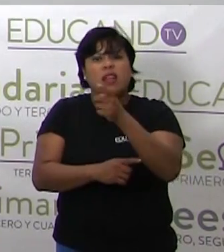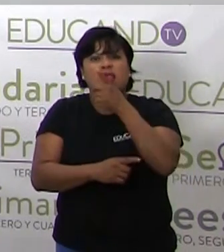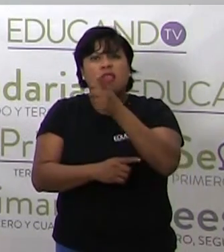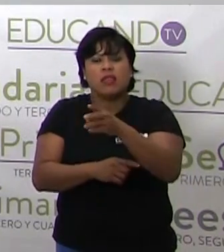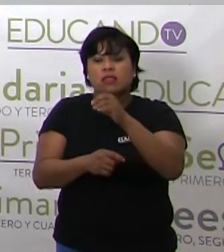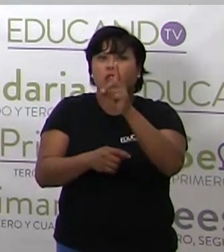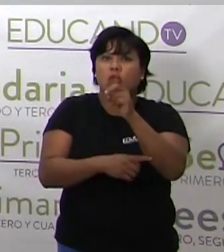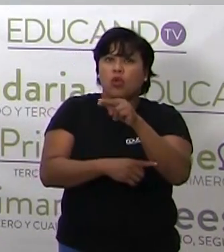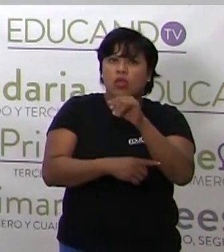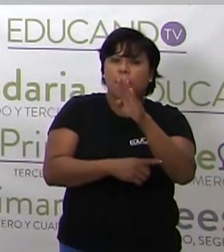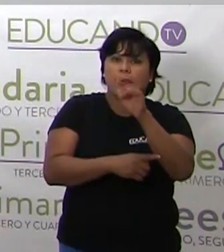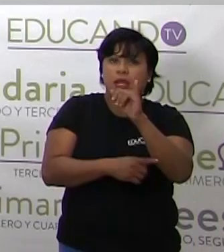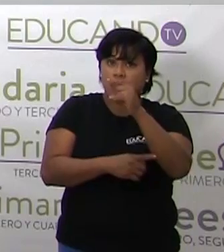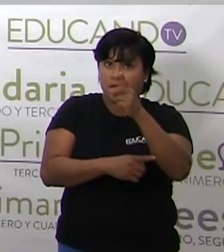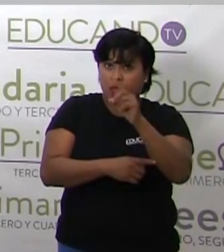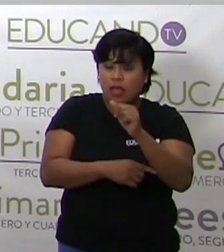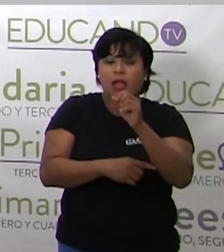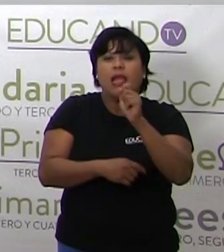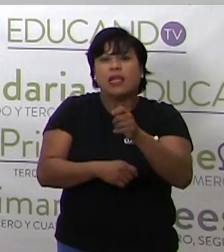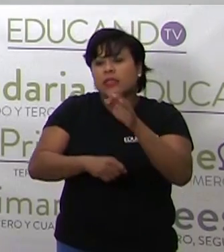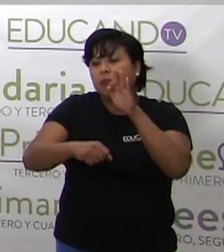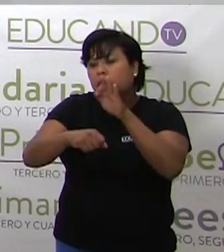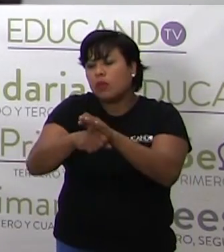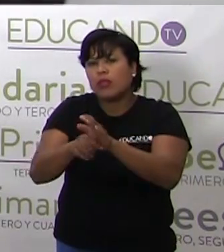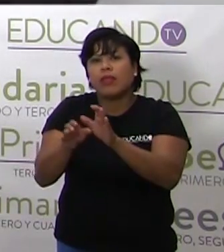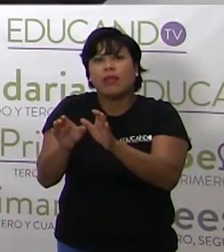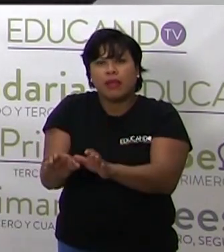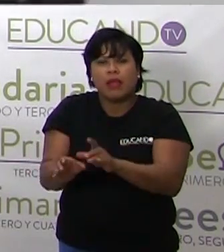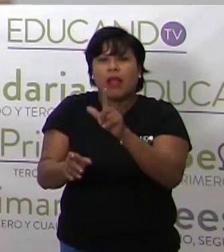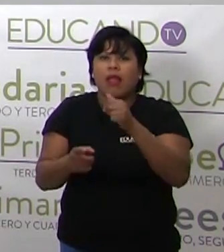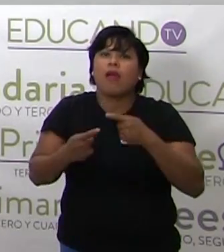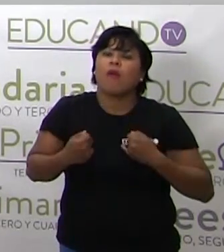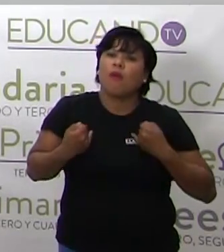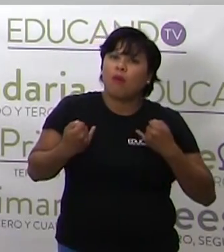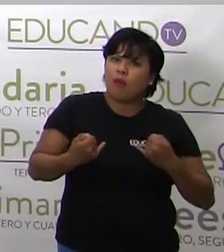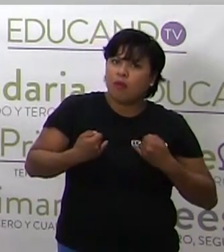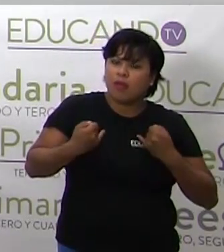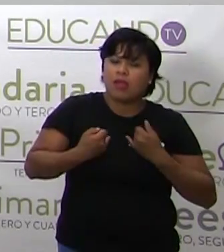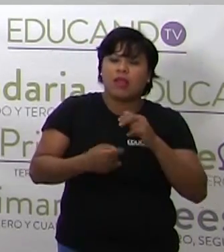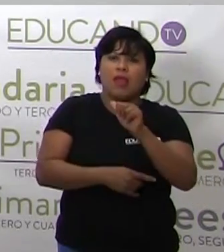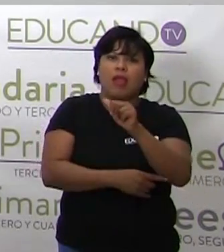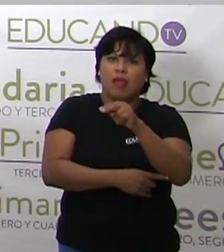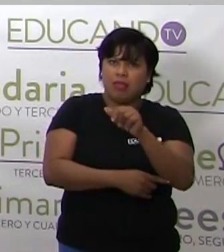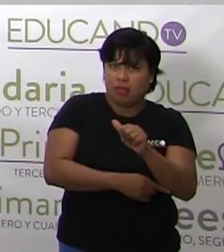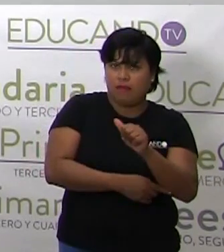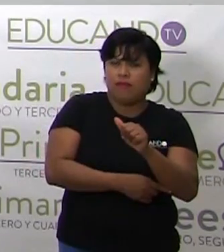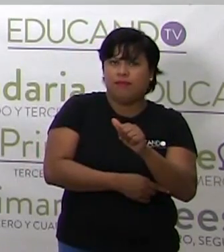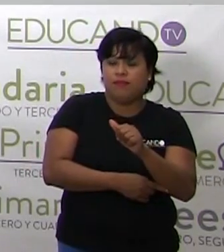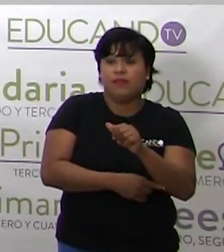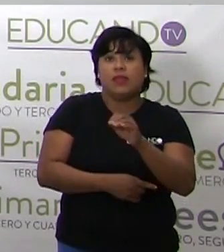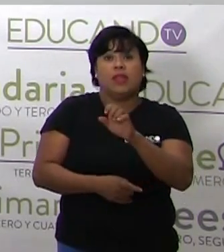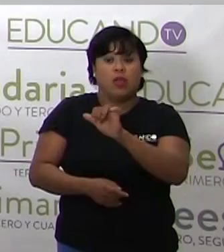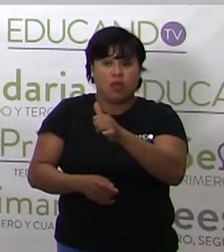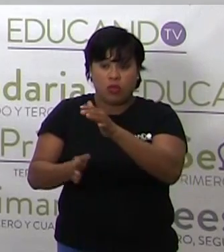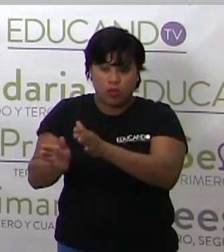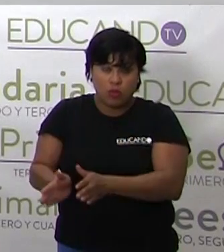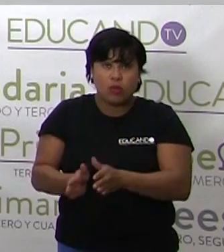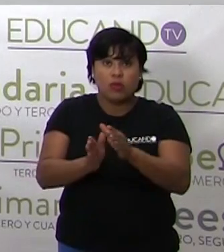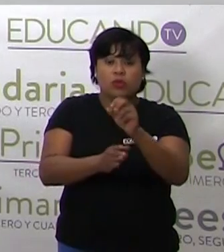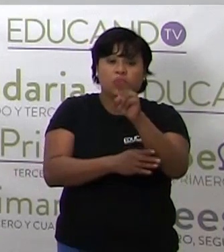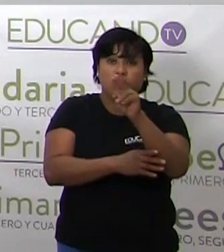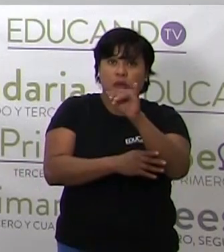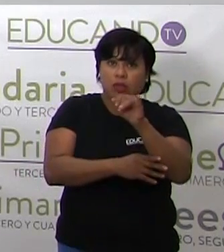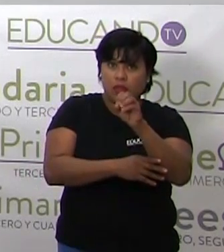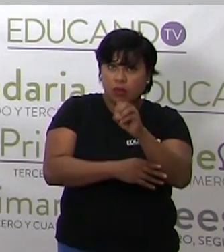doña Brígida? Que protegía a la joven Ana. El siguiente